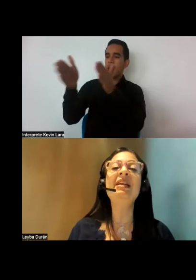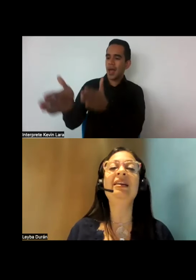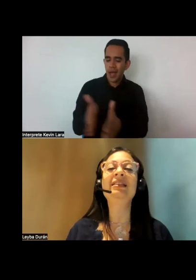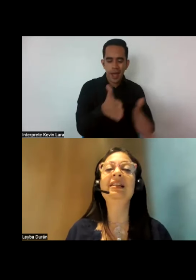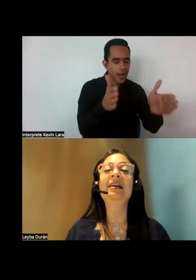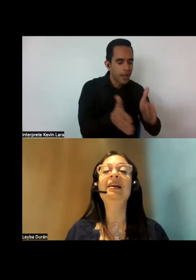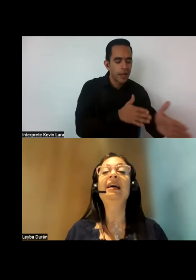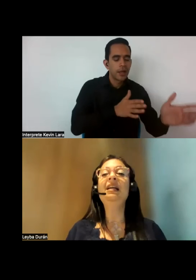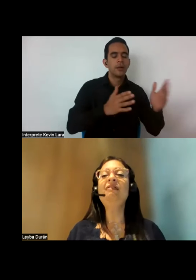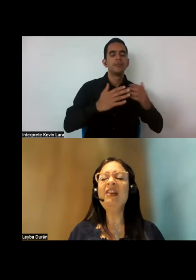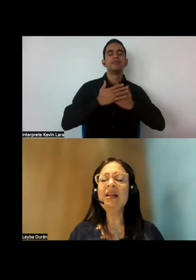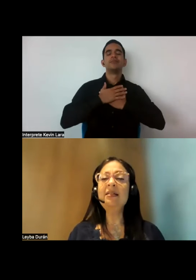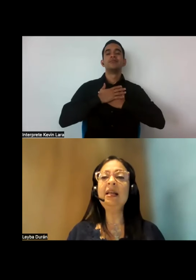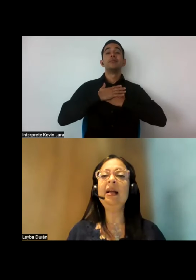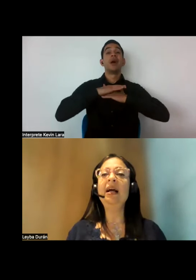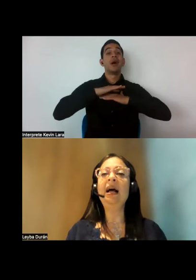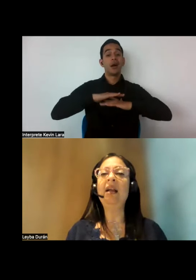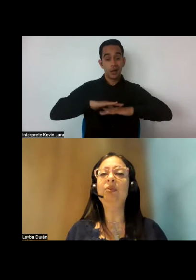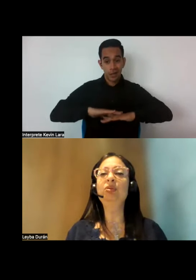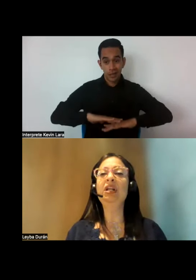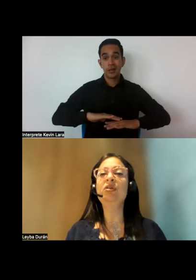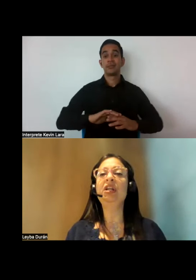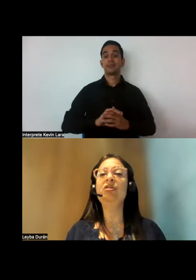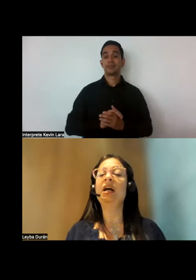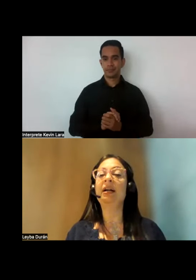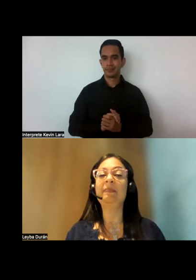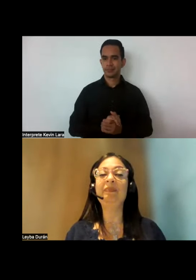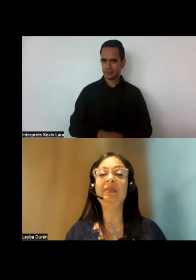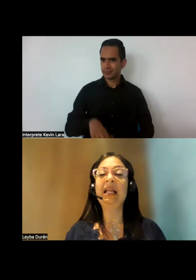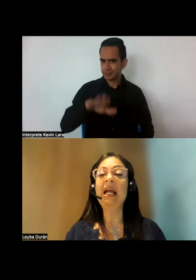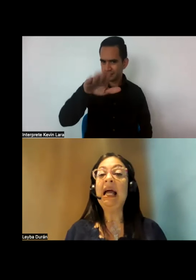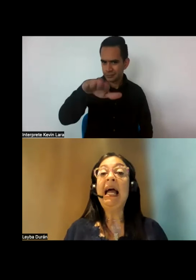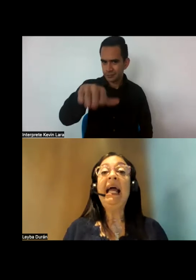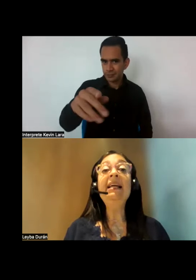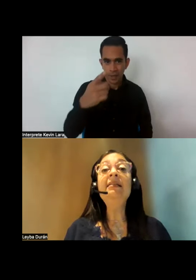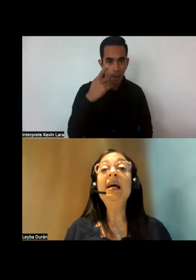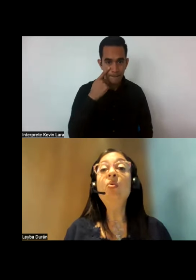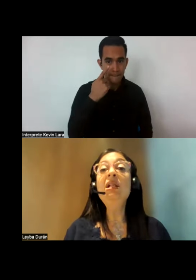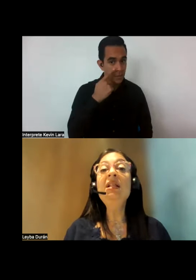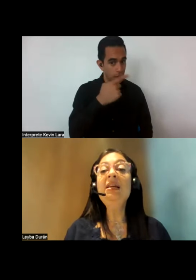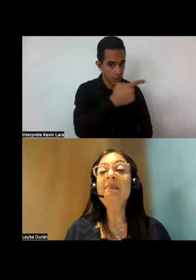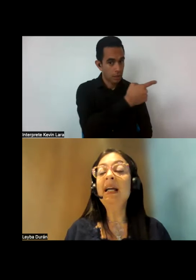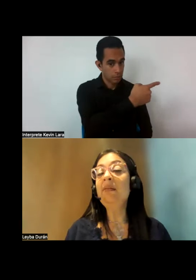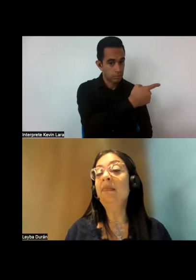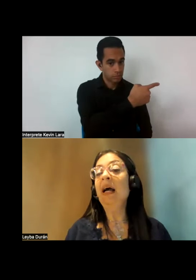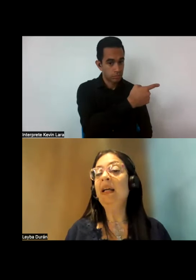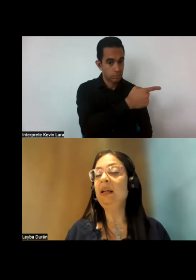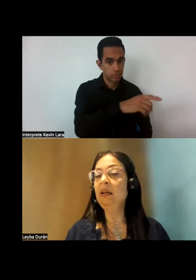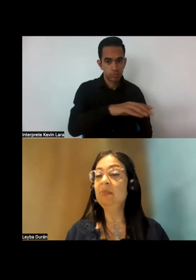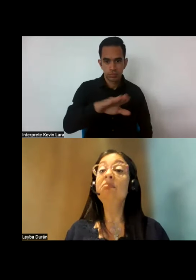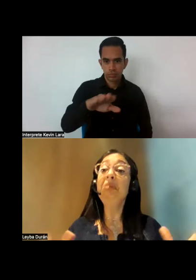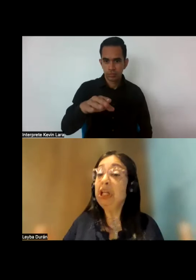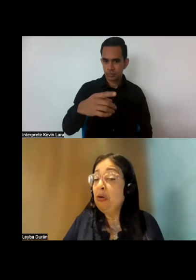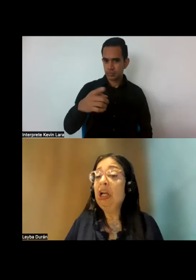Muy bien. Y fíjense al punto que yo quiero llegar. Esta última